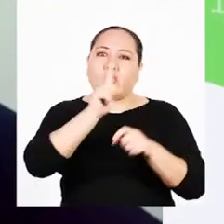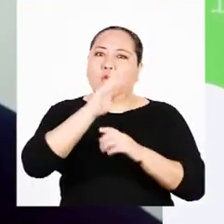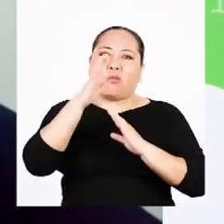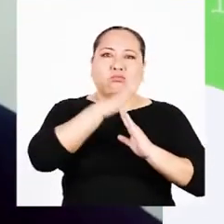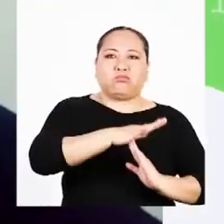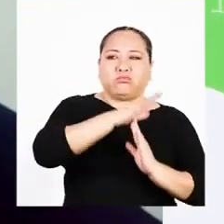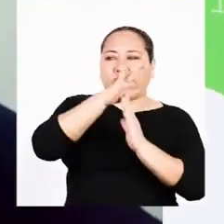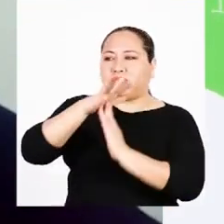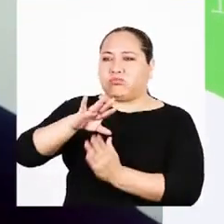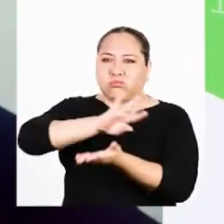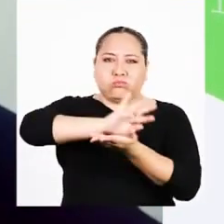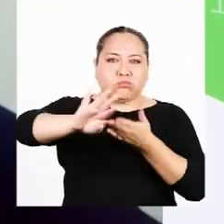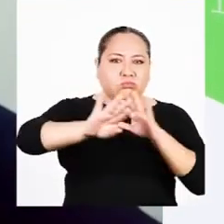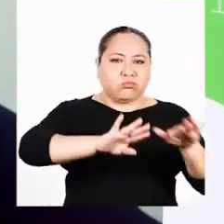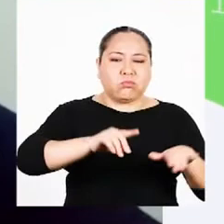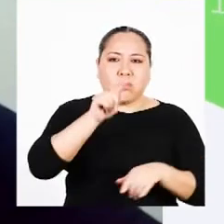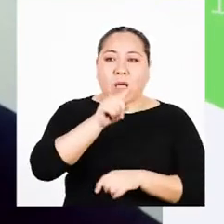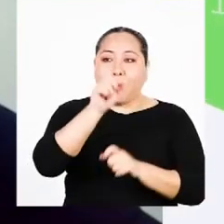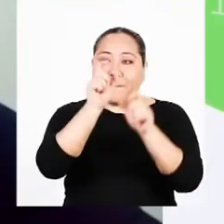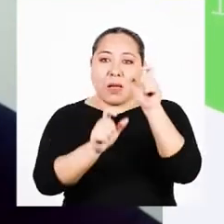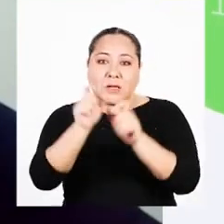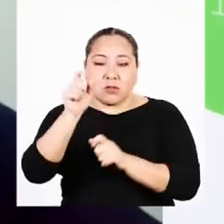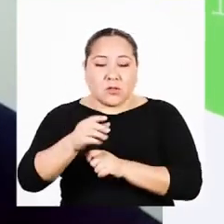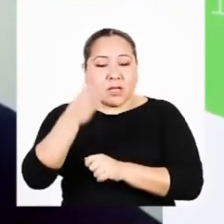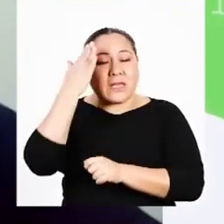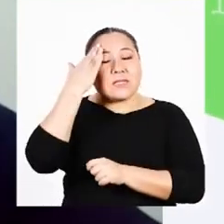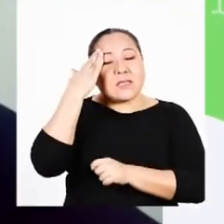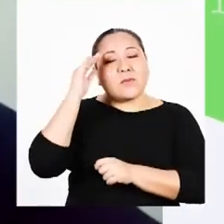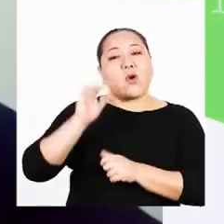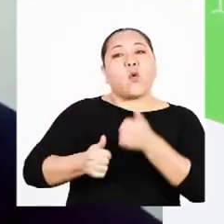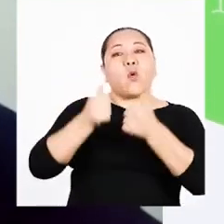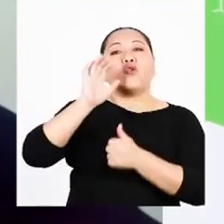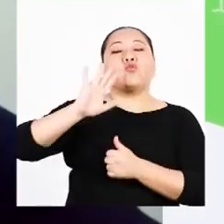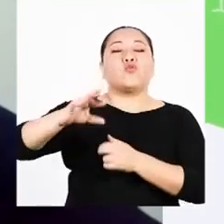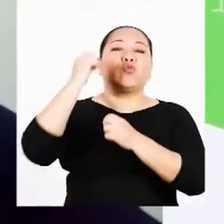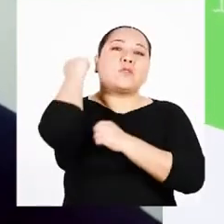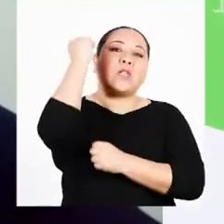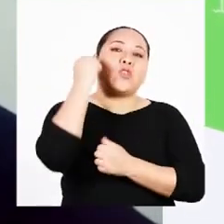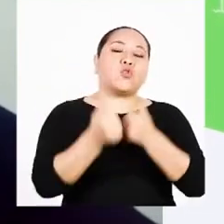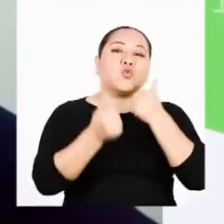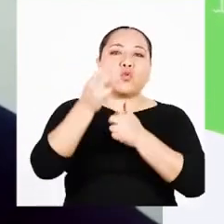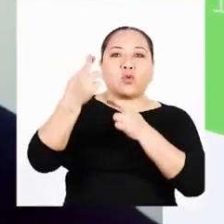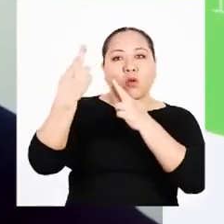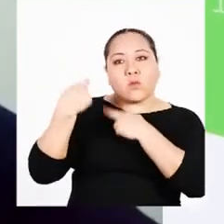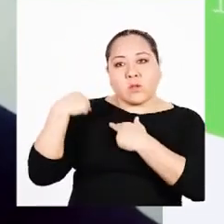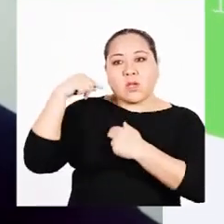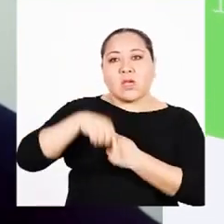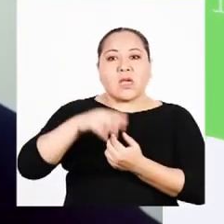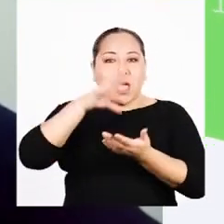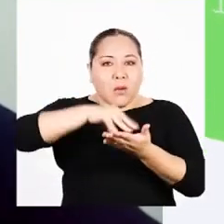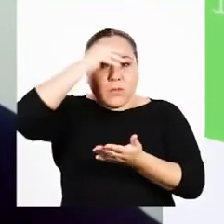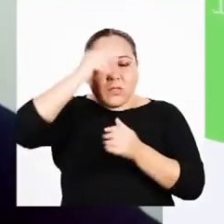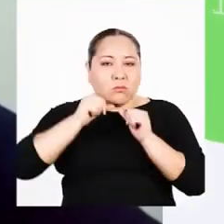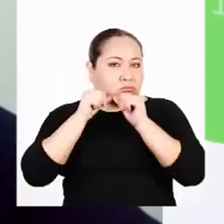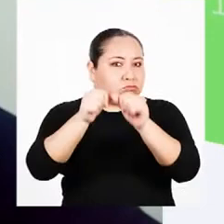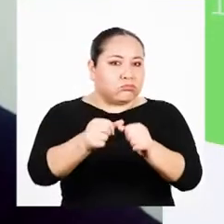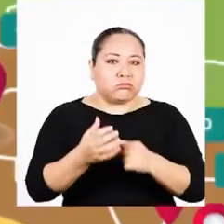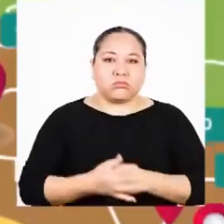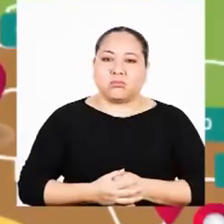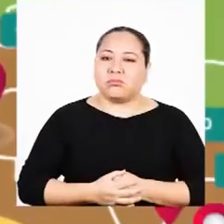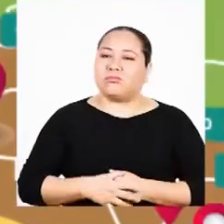sin exclusión, así como ciudadanos conscientes de sus derechos y deberes, capaces de aprender